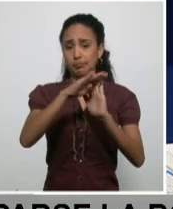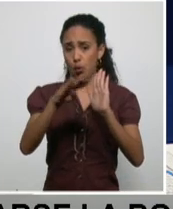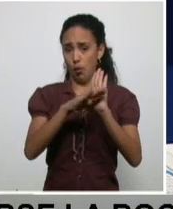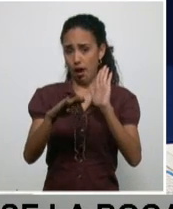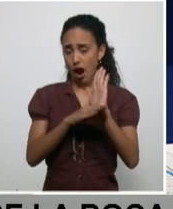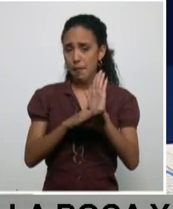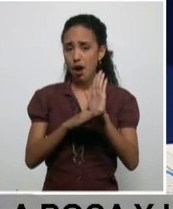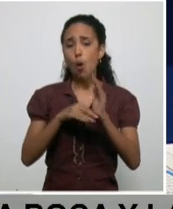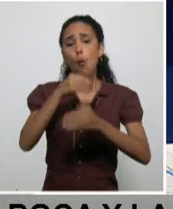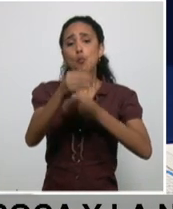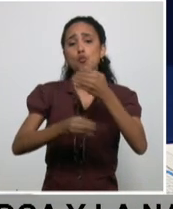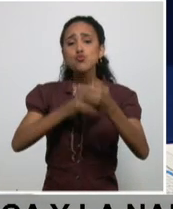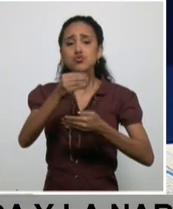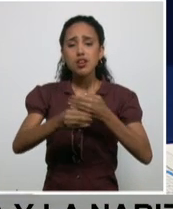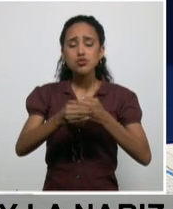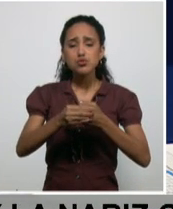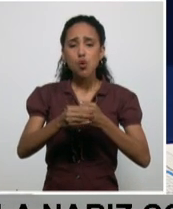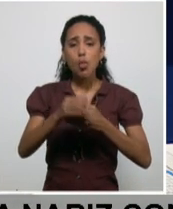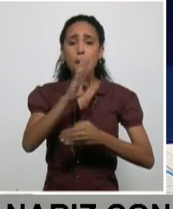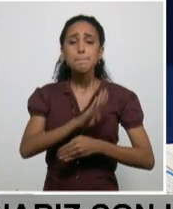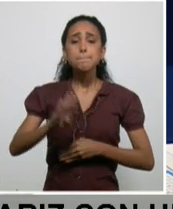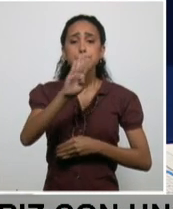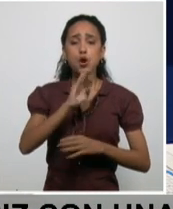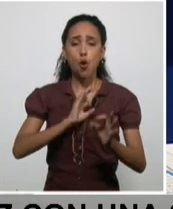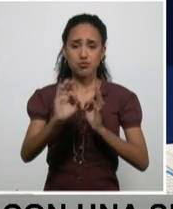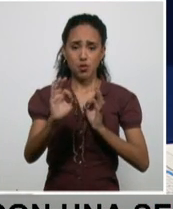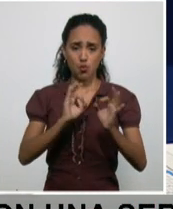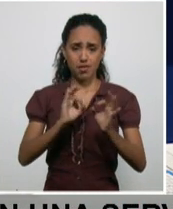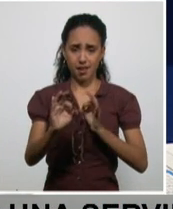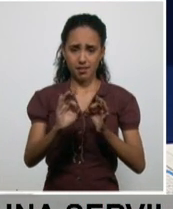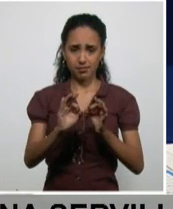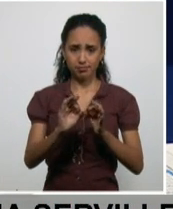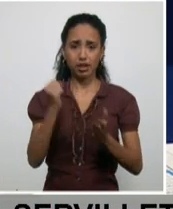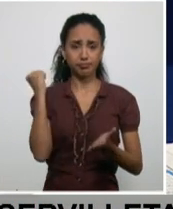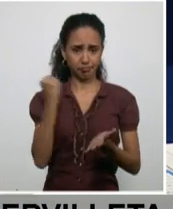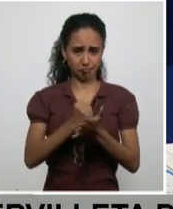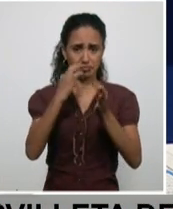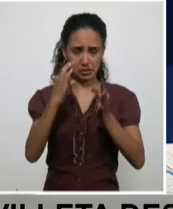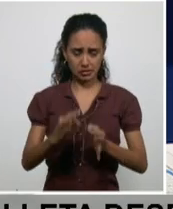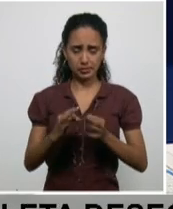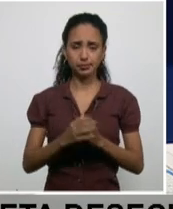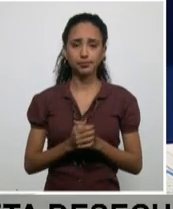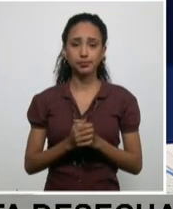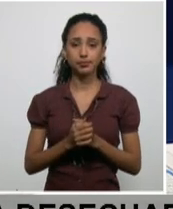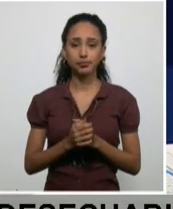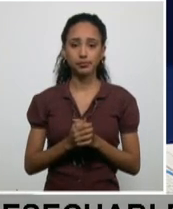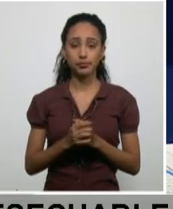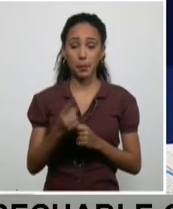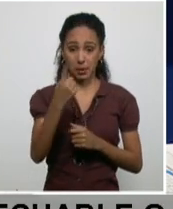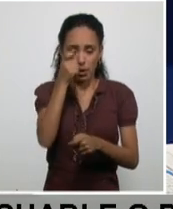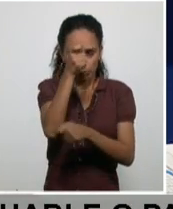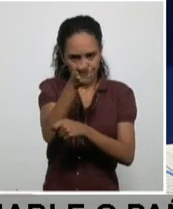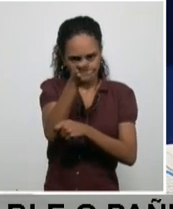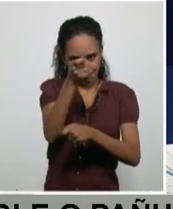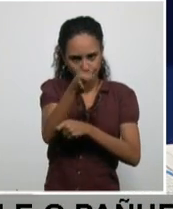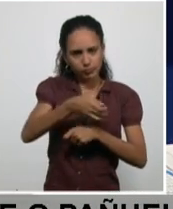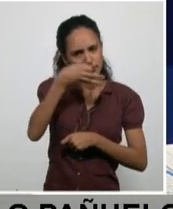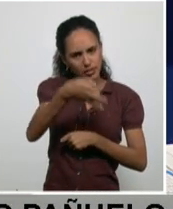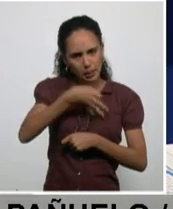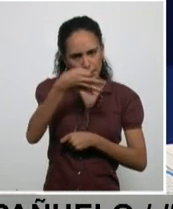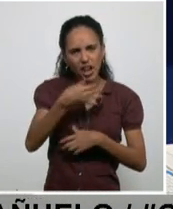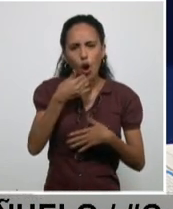está establecido y que se exige, primero se enseña, ¿ok? Estas